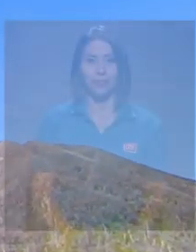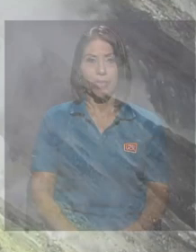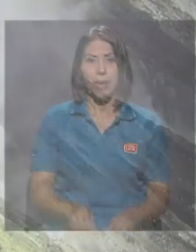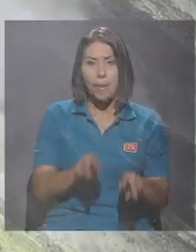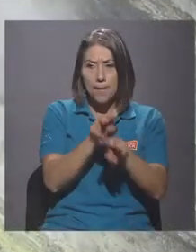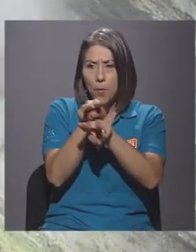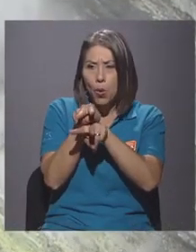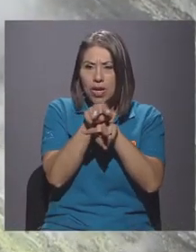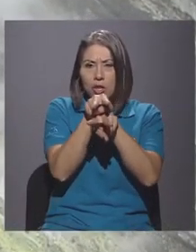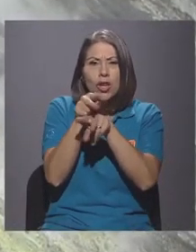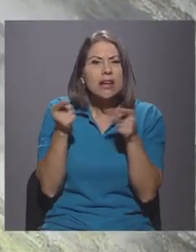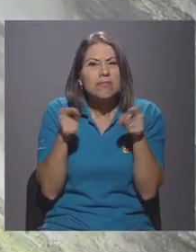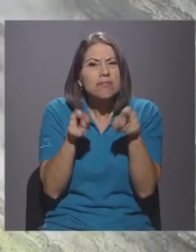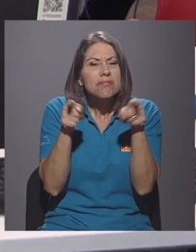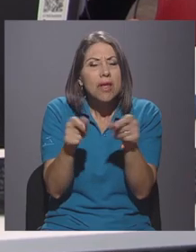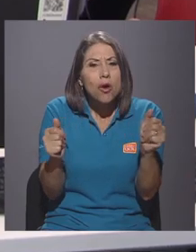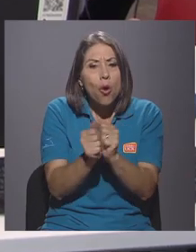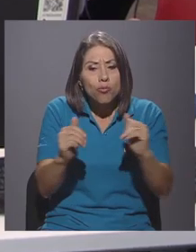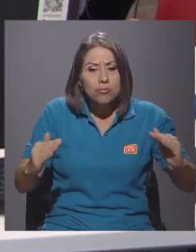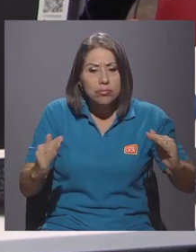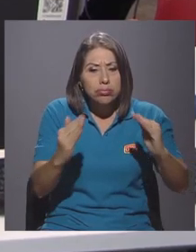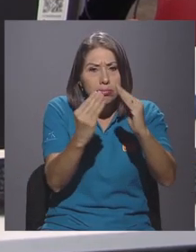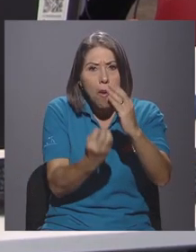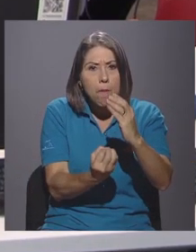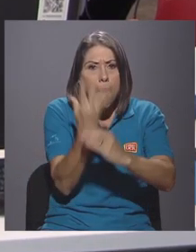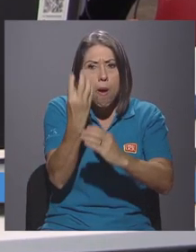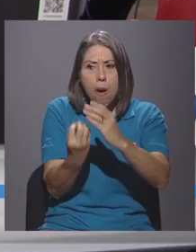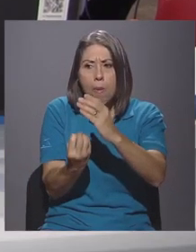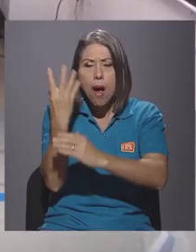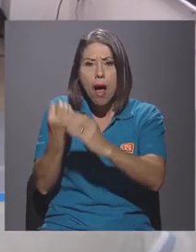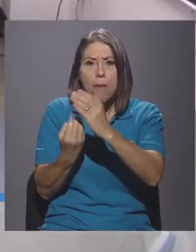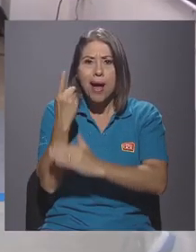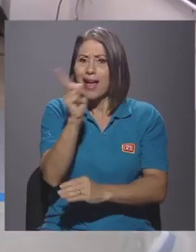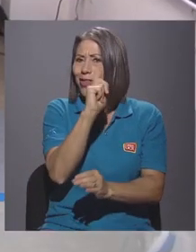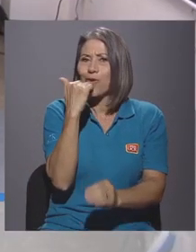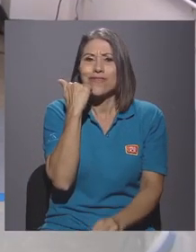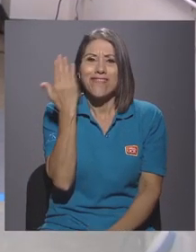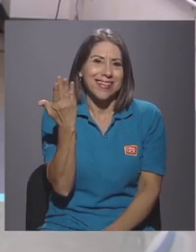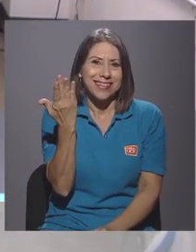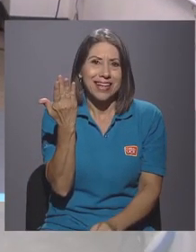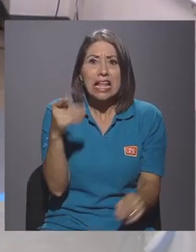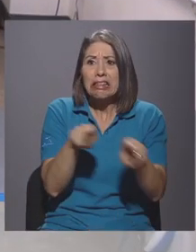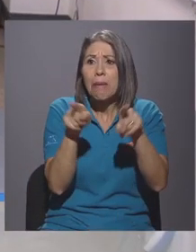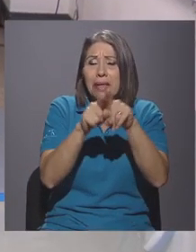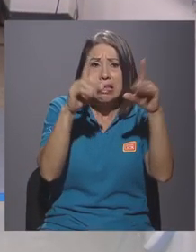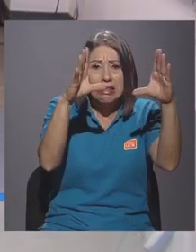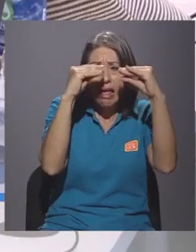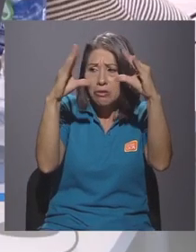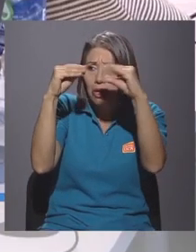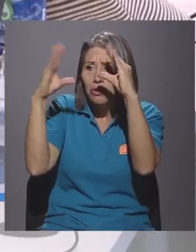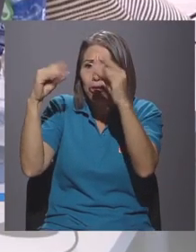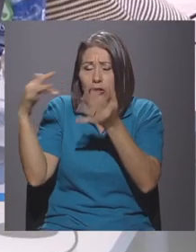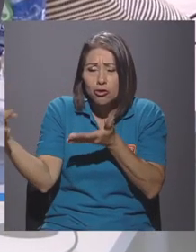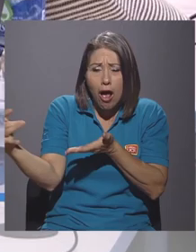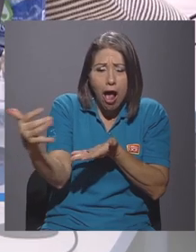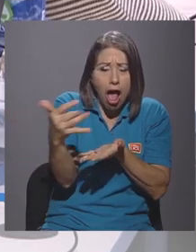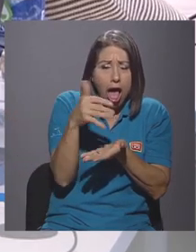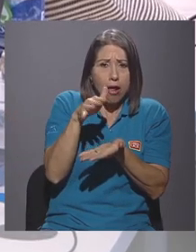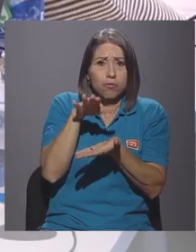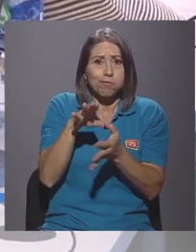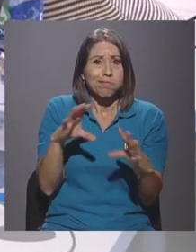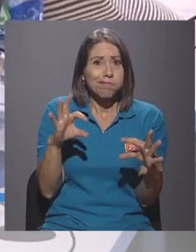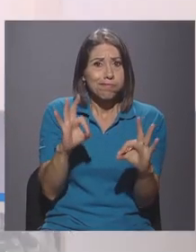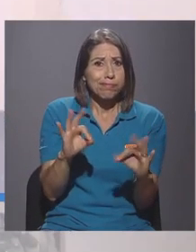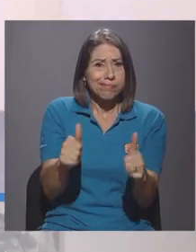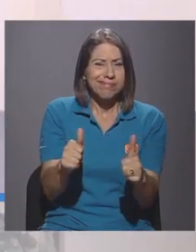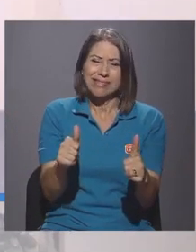Monitorear la actividad de los volcanes no es una tarea sencilla, y tampoco lo es procesar la cantidad de datos luego del monitoreo. Precisamente, con